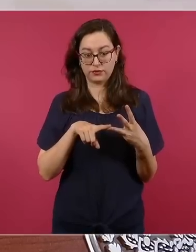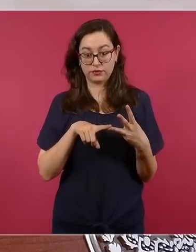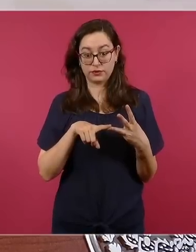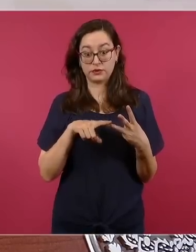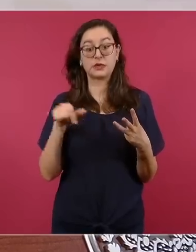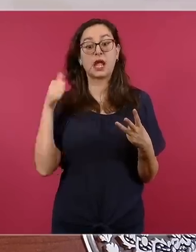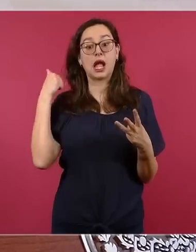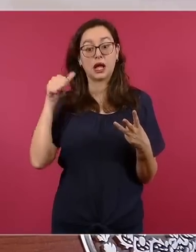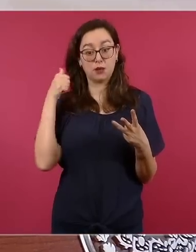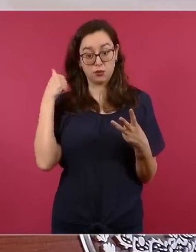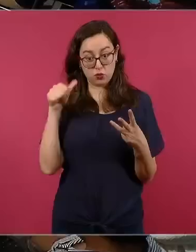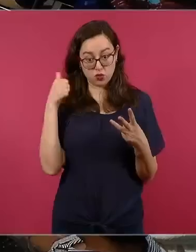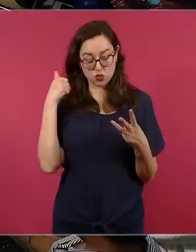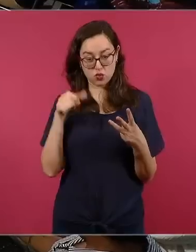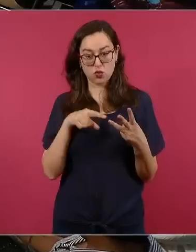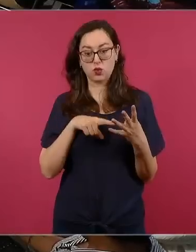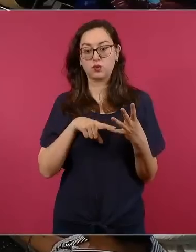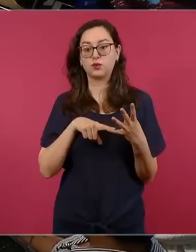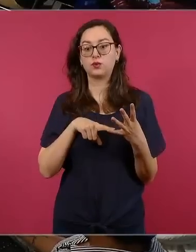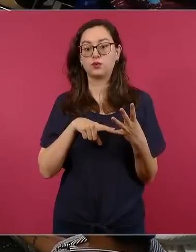el de Acapulco,